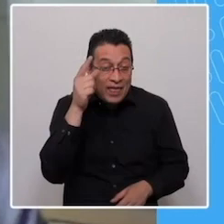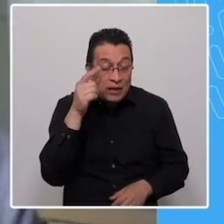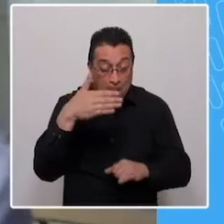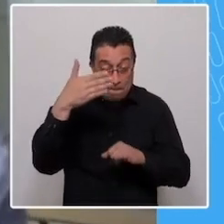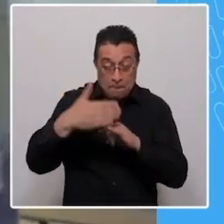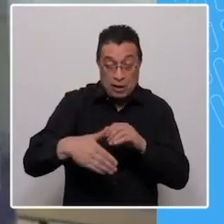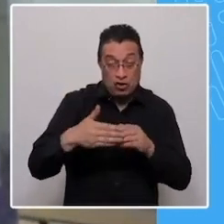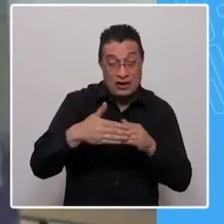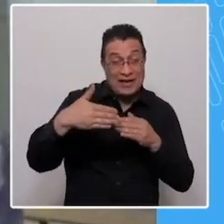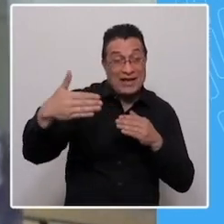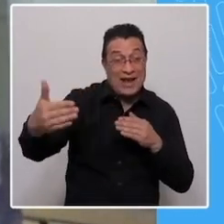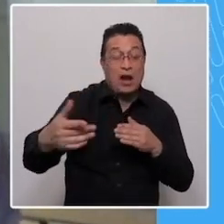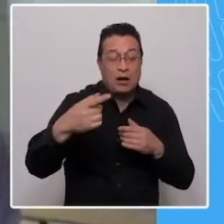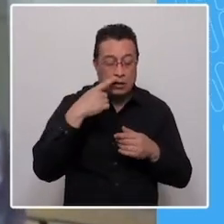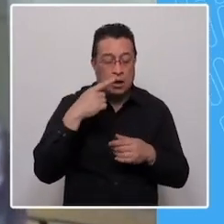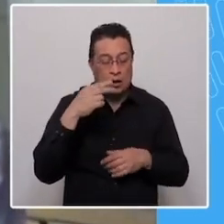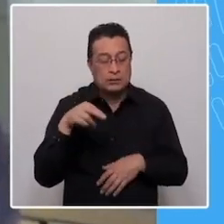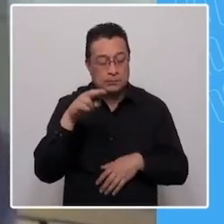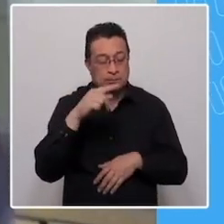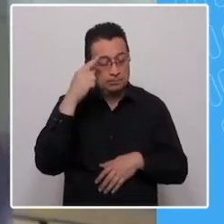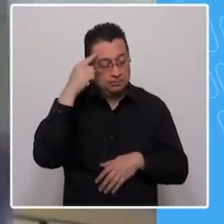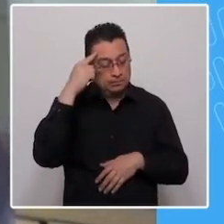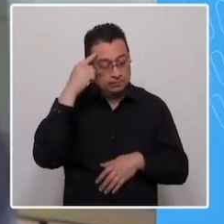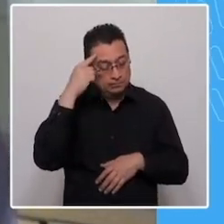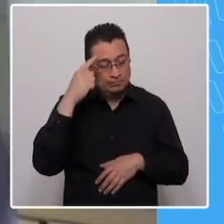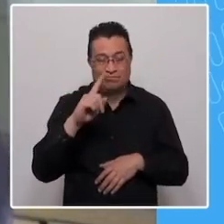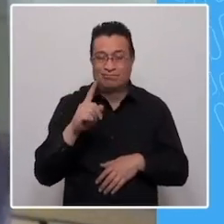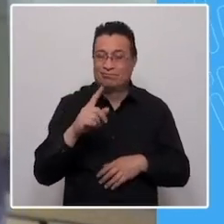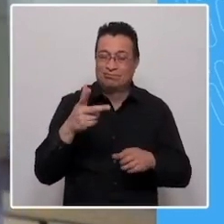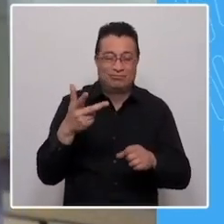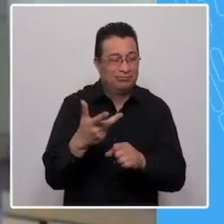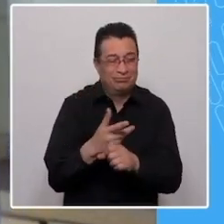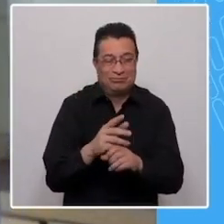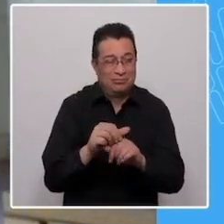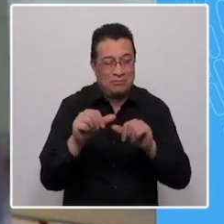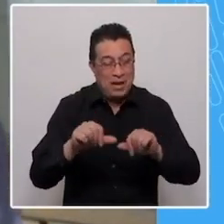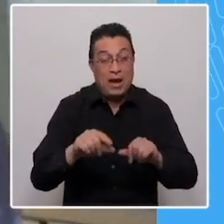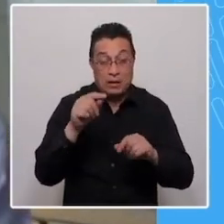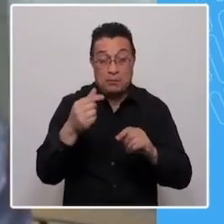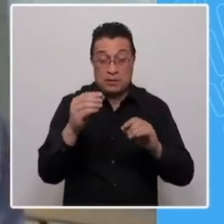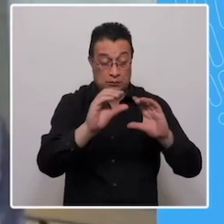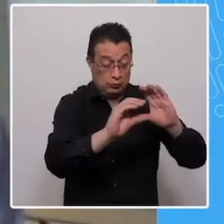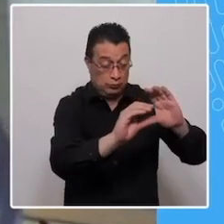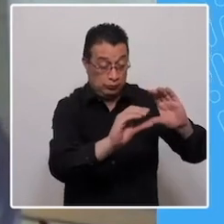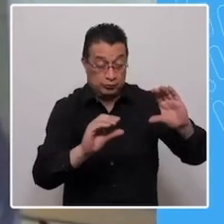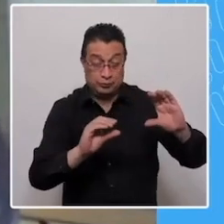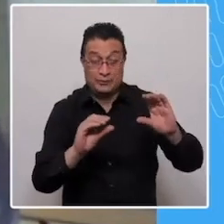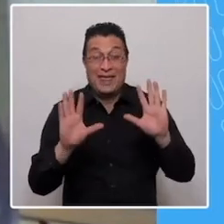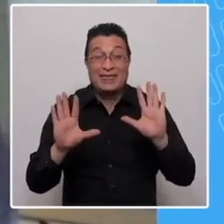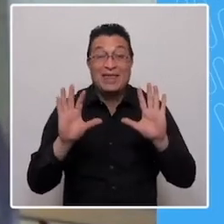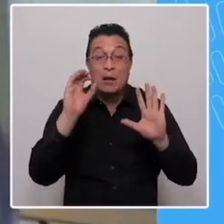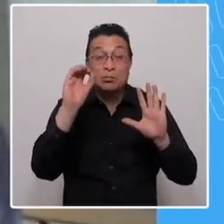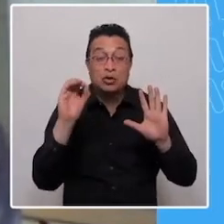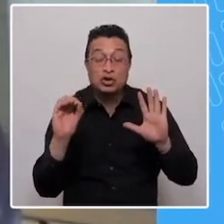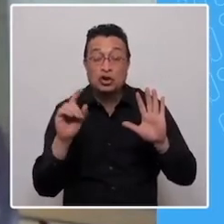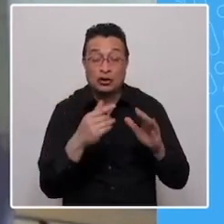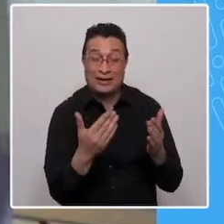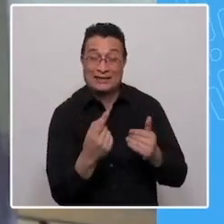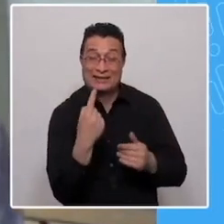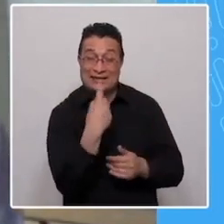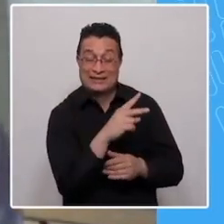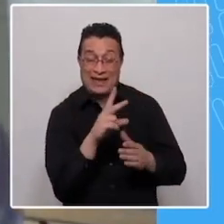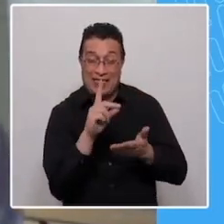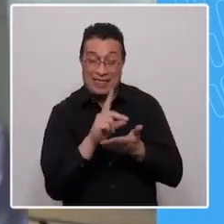plazo, se daría cuenta que francamente es ridículo. Y este porcentaje de plata, que es el 10% de lo que requiere la Cámara de